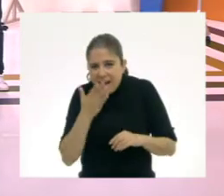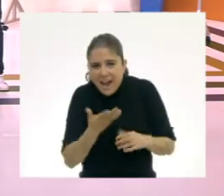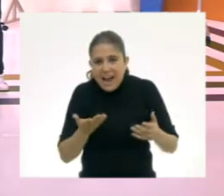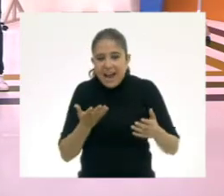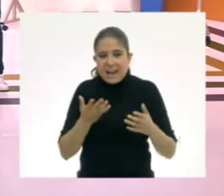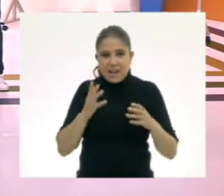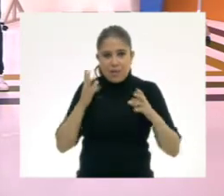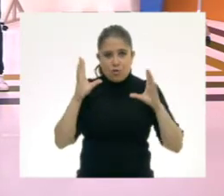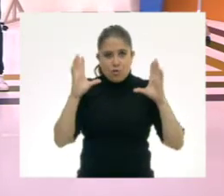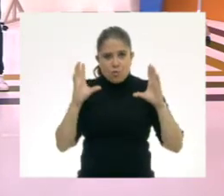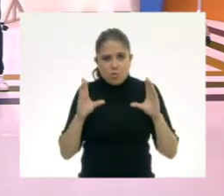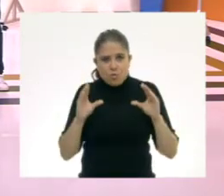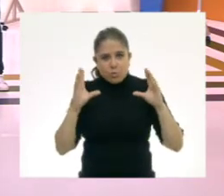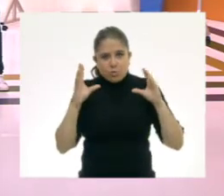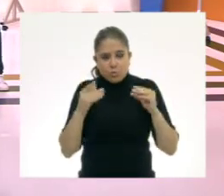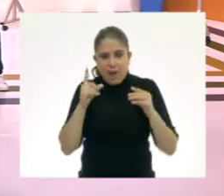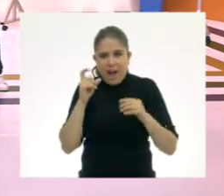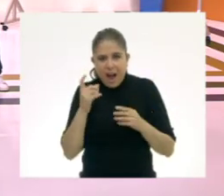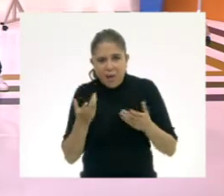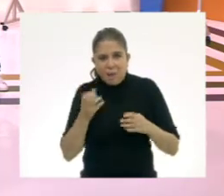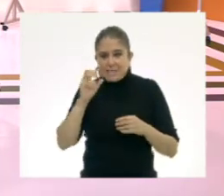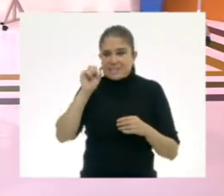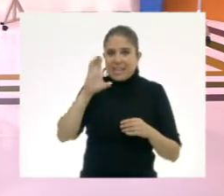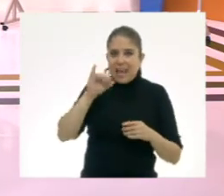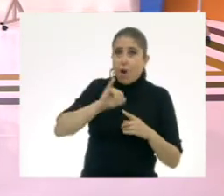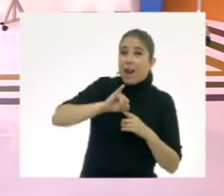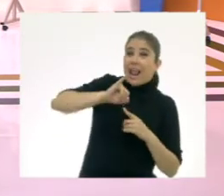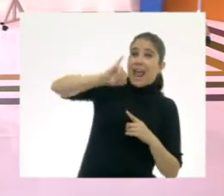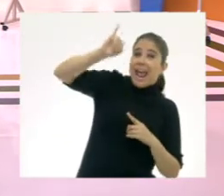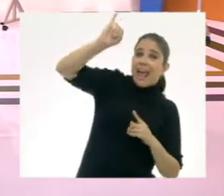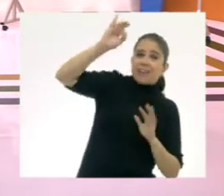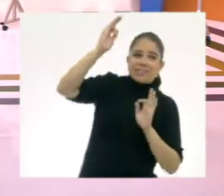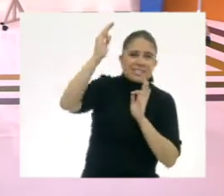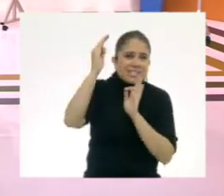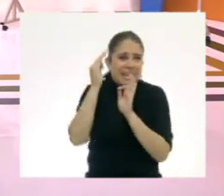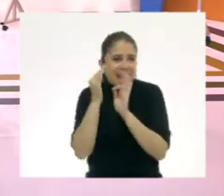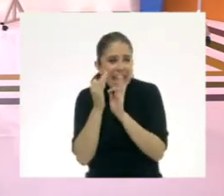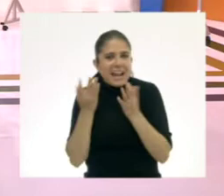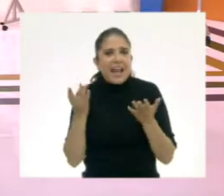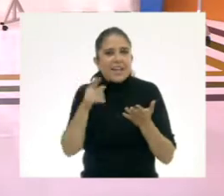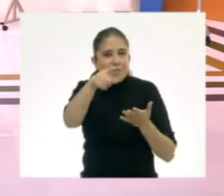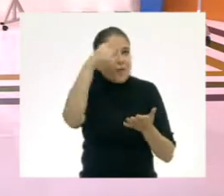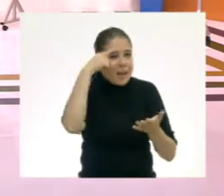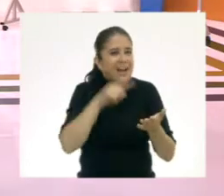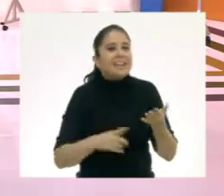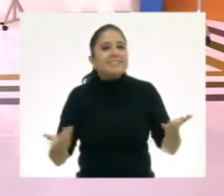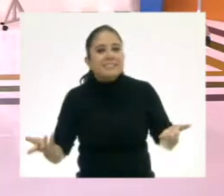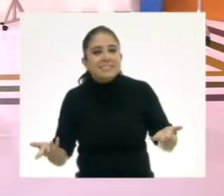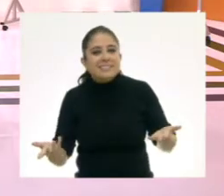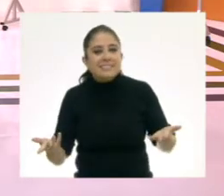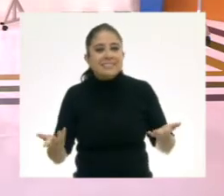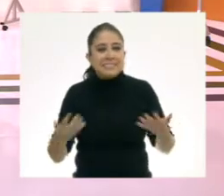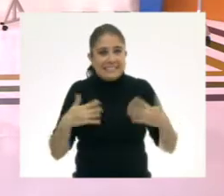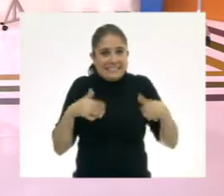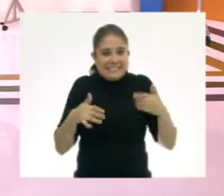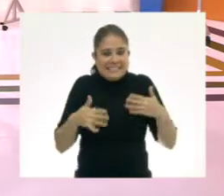sean húmedas o secas? ¿O que estén muy lejos o muy cerca? ¿Tú qué crees?